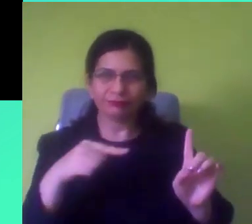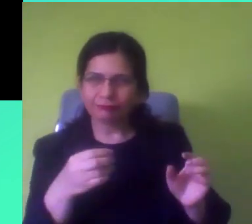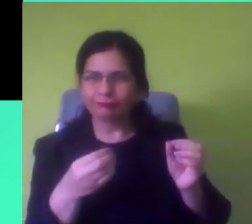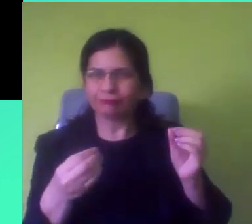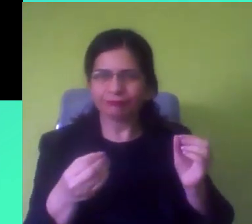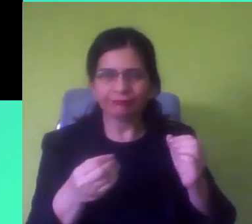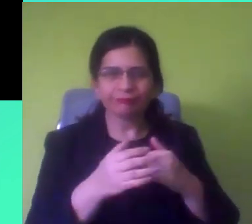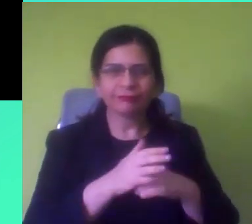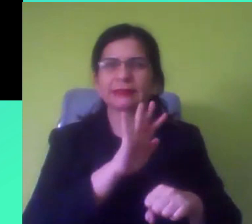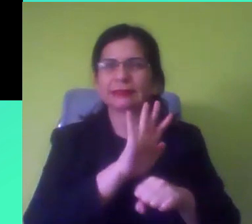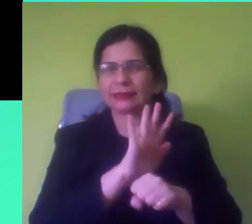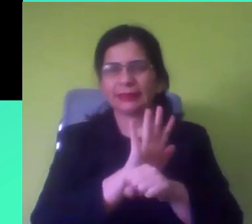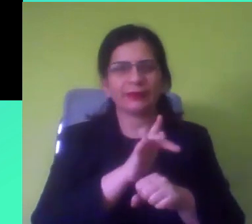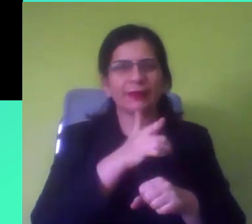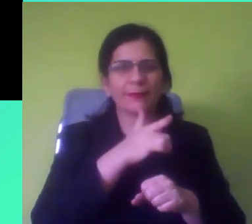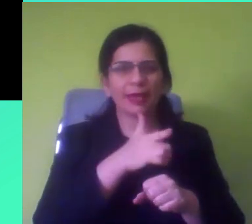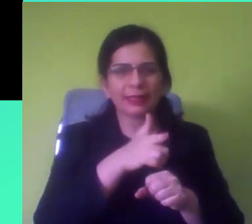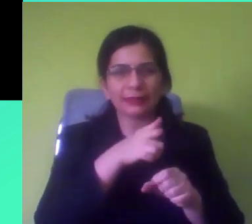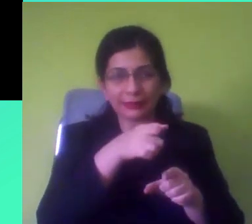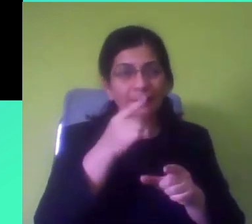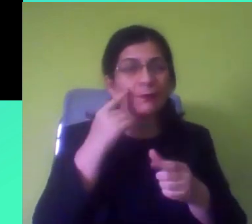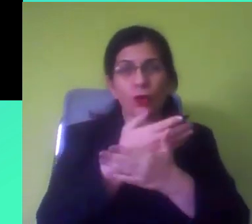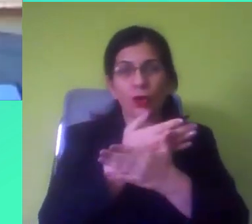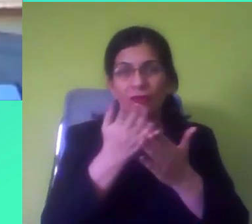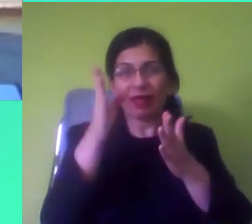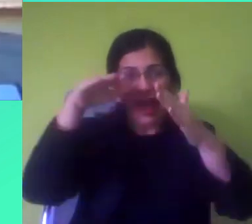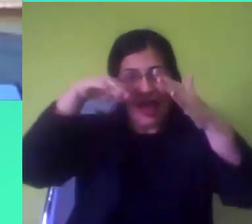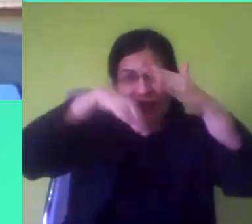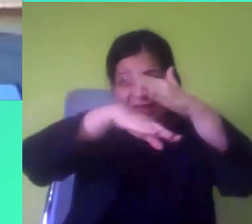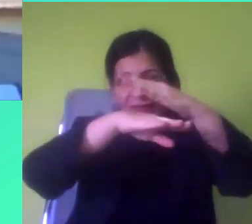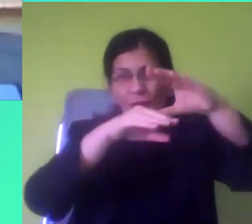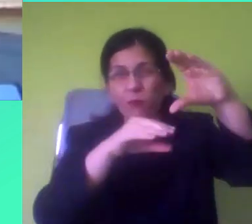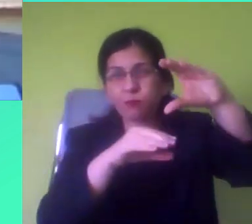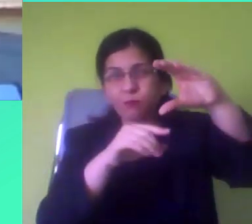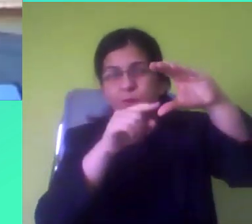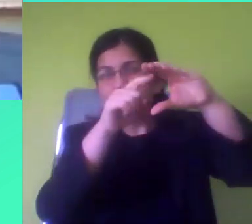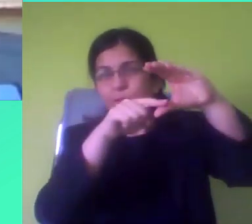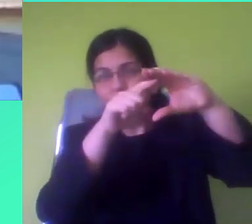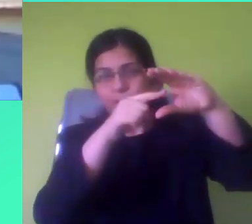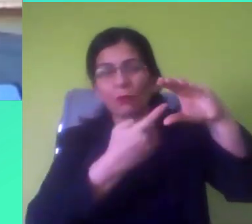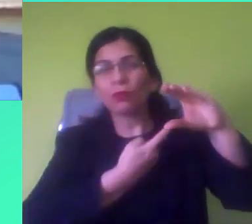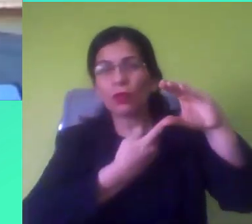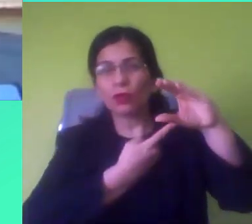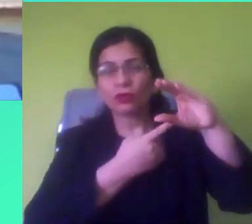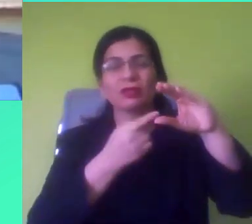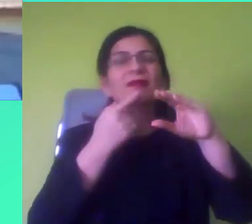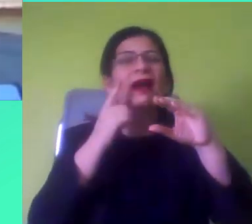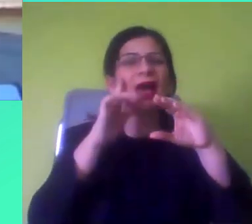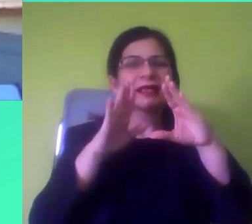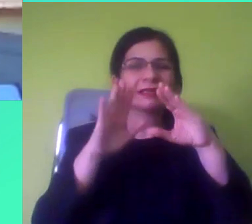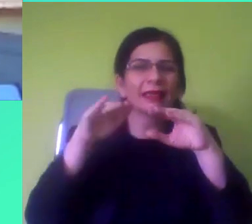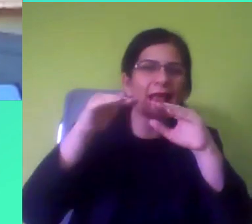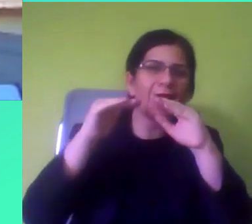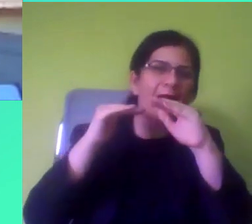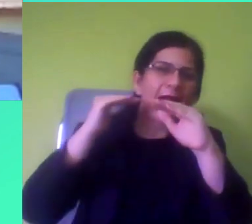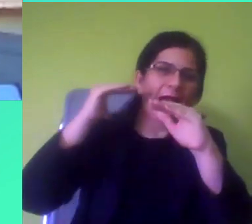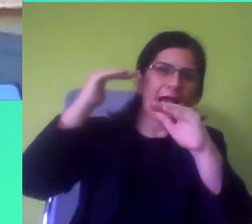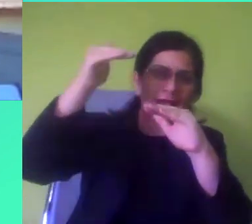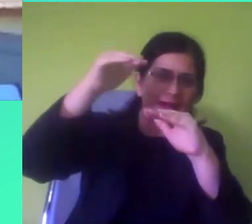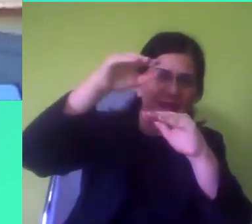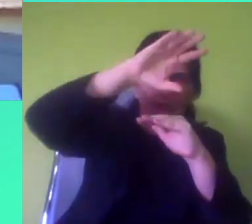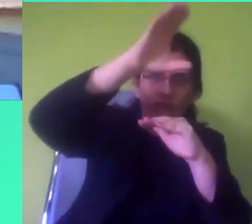corte en una pared dentro del glaciar. La cobertura de detritos está solo en la parte superior